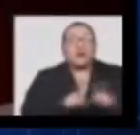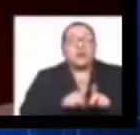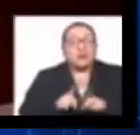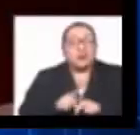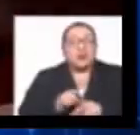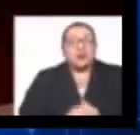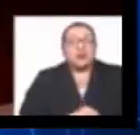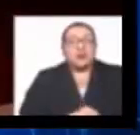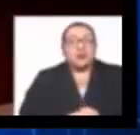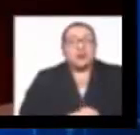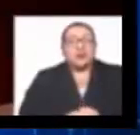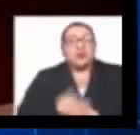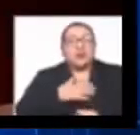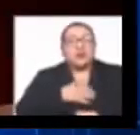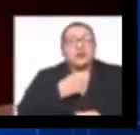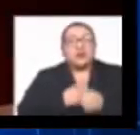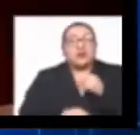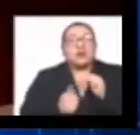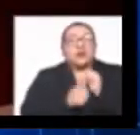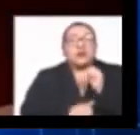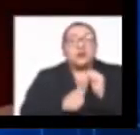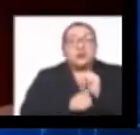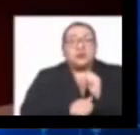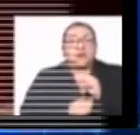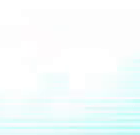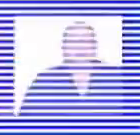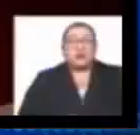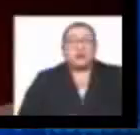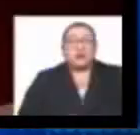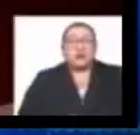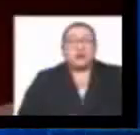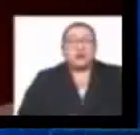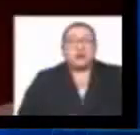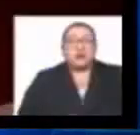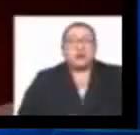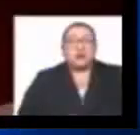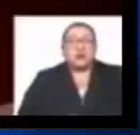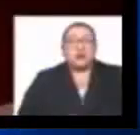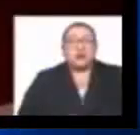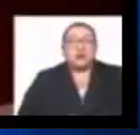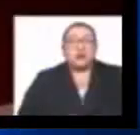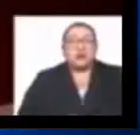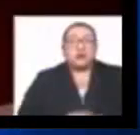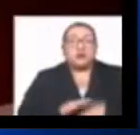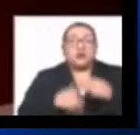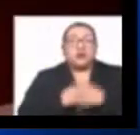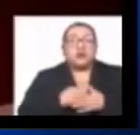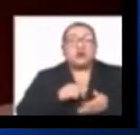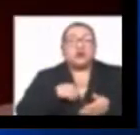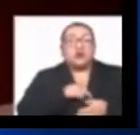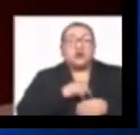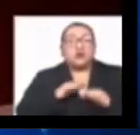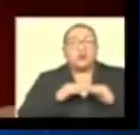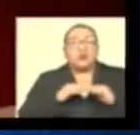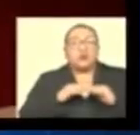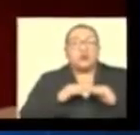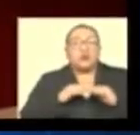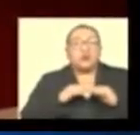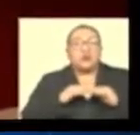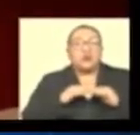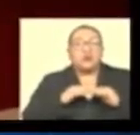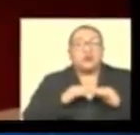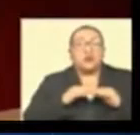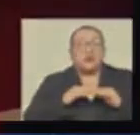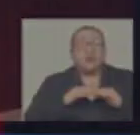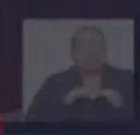congreso soy hija hermana y familia todos somos iguales para el